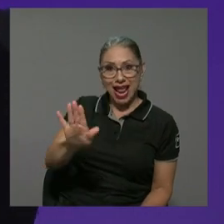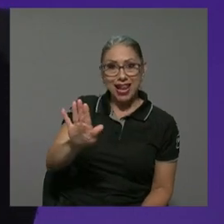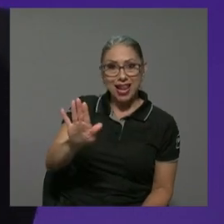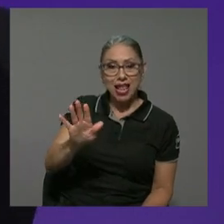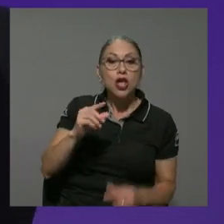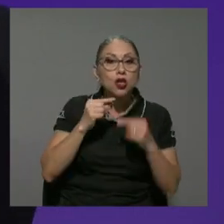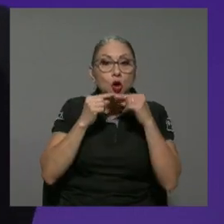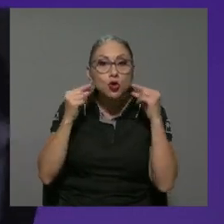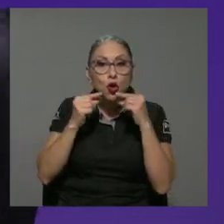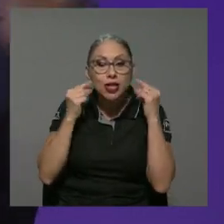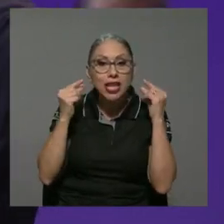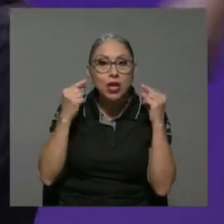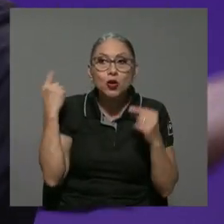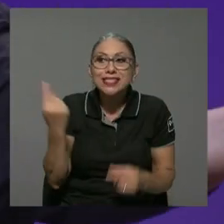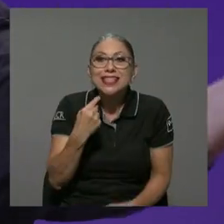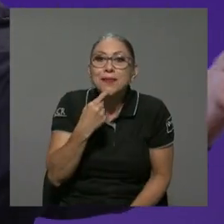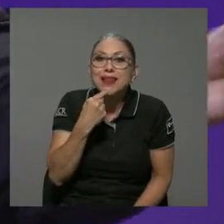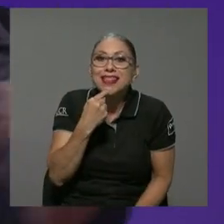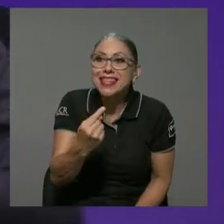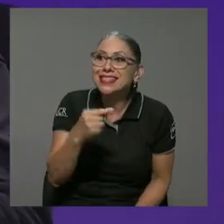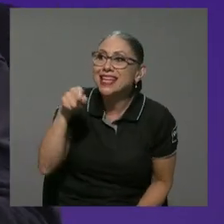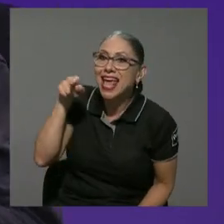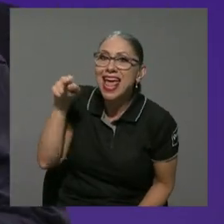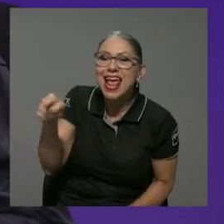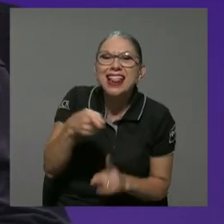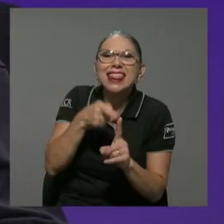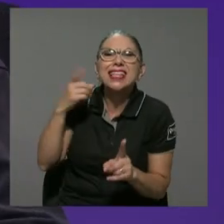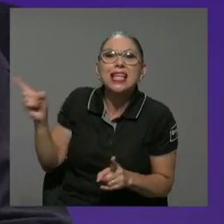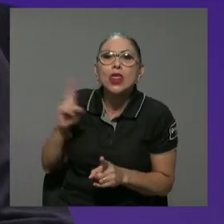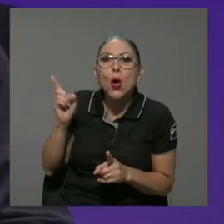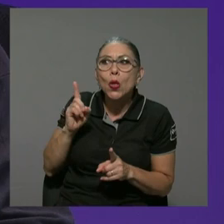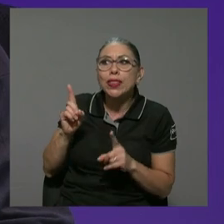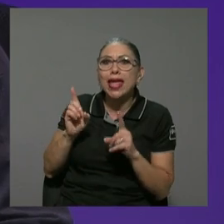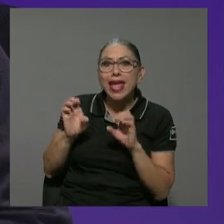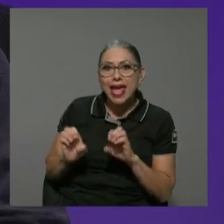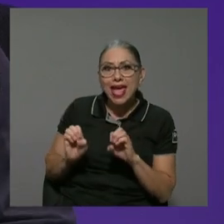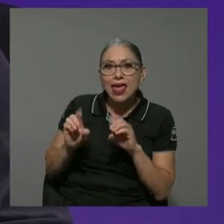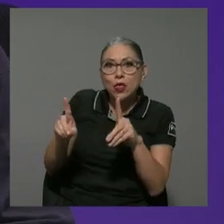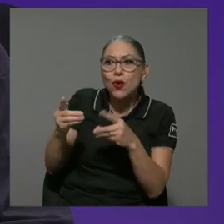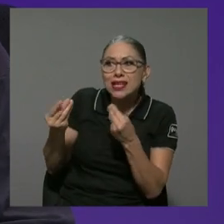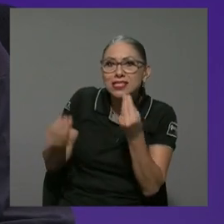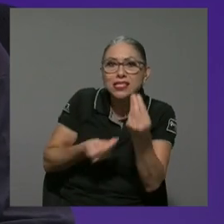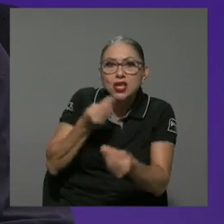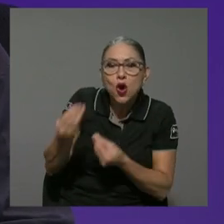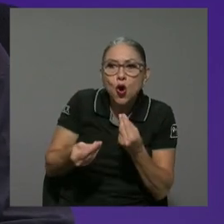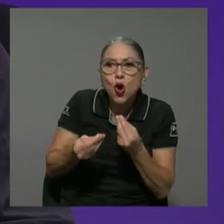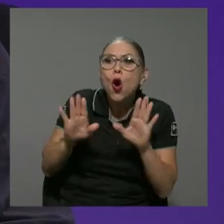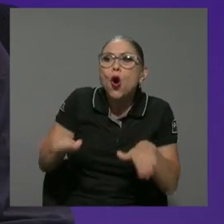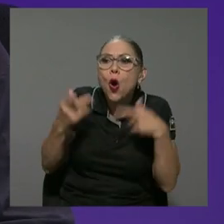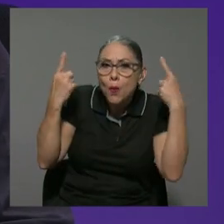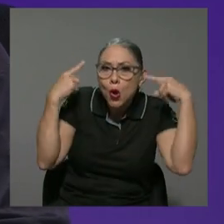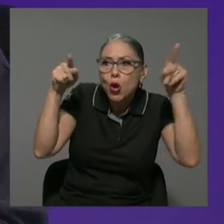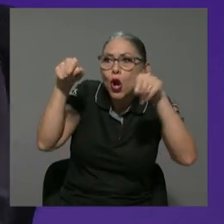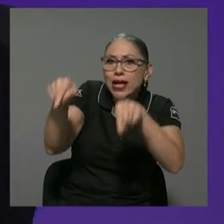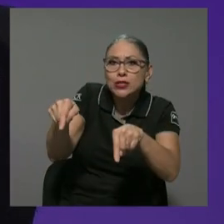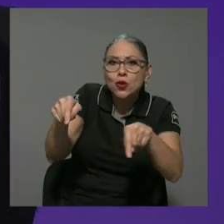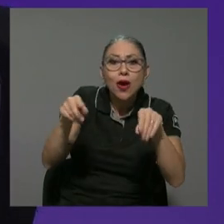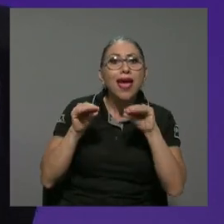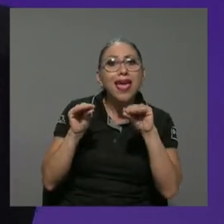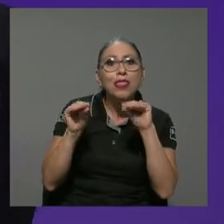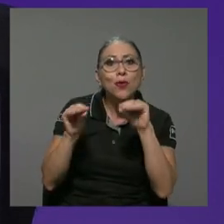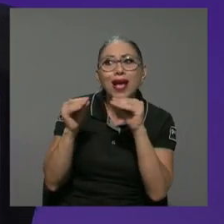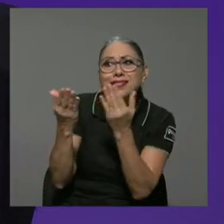decir, digamos, de dónde vino y dónde llegó. ¿Qué fue lo que lo llevó ahí? La educación, ¿verdad?